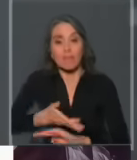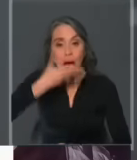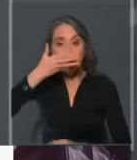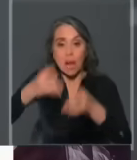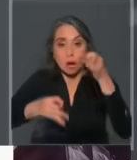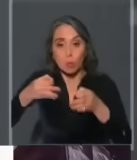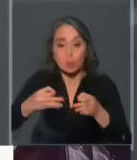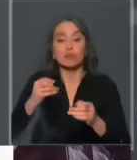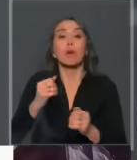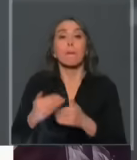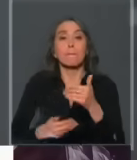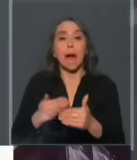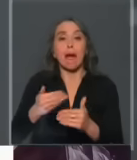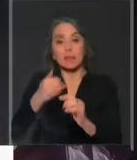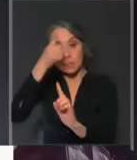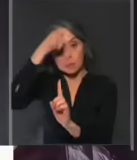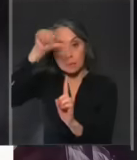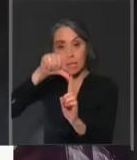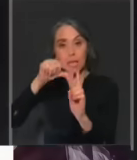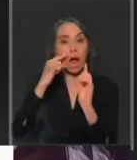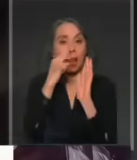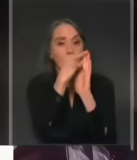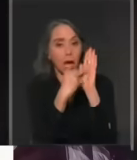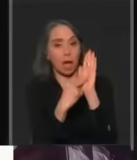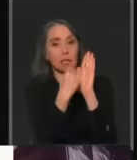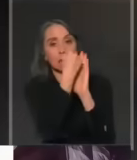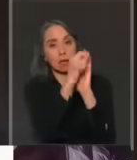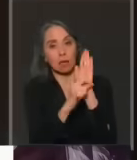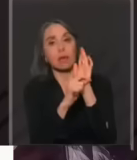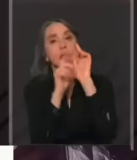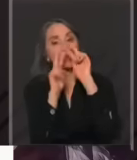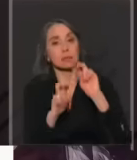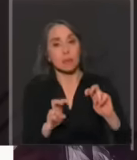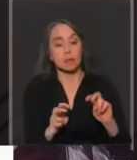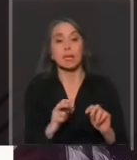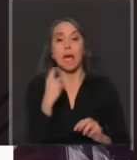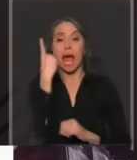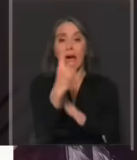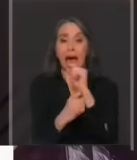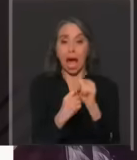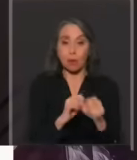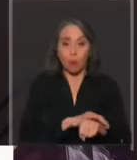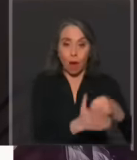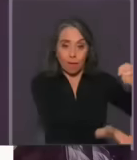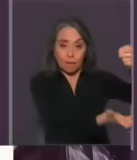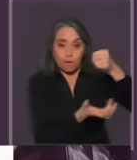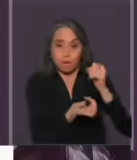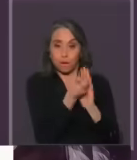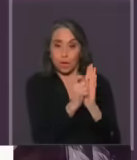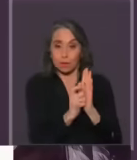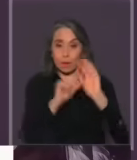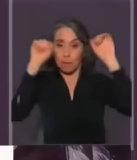proceso penal es algo que tenemos que examinar. Según el presupuesto anual del Ministerio Público, cerca de